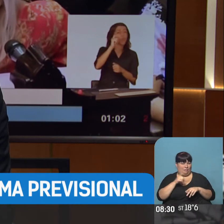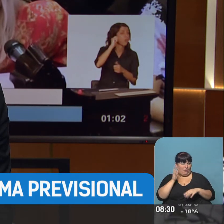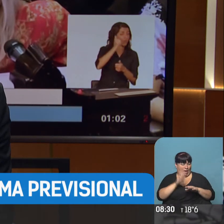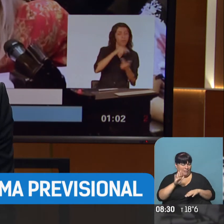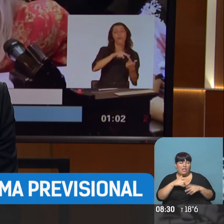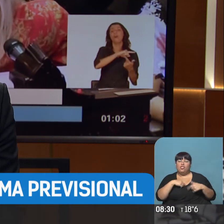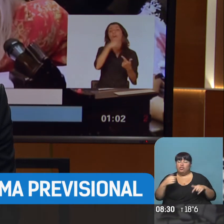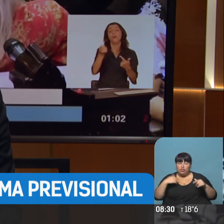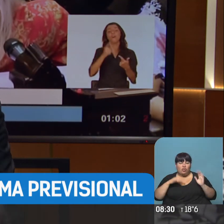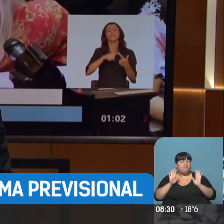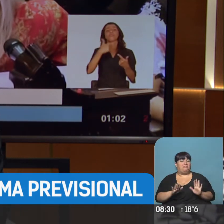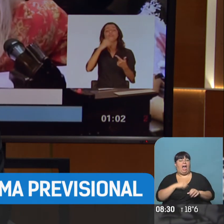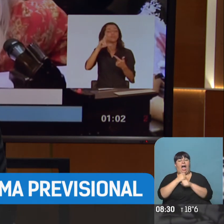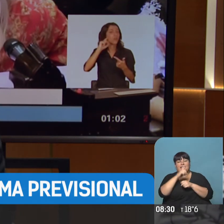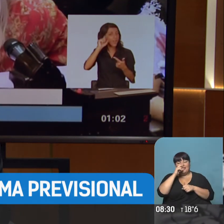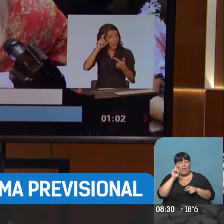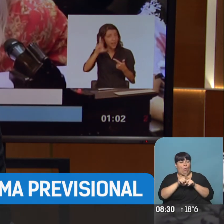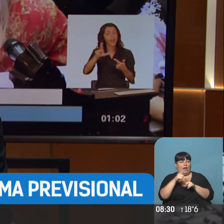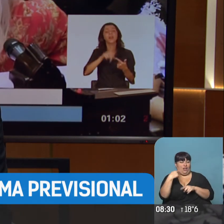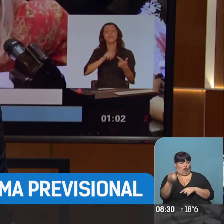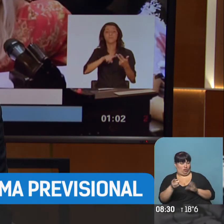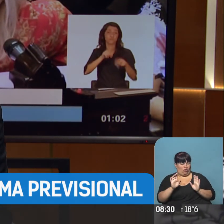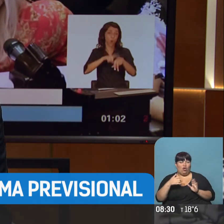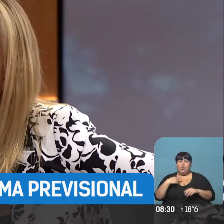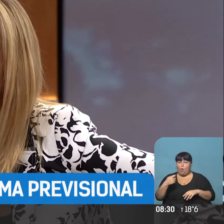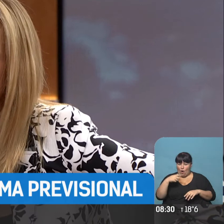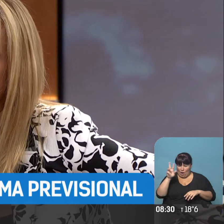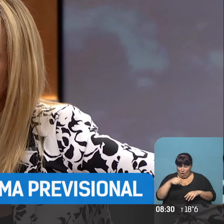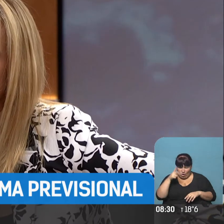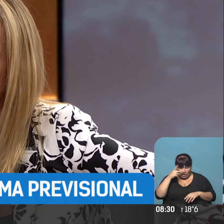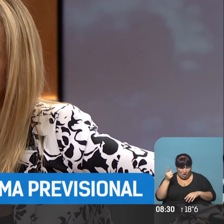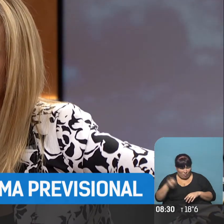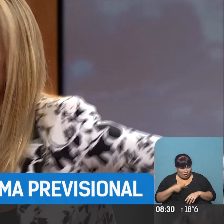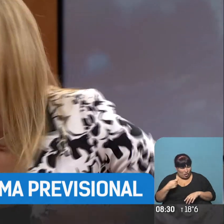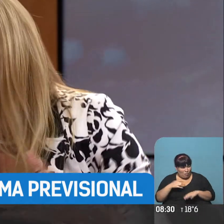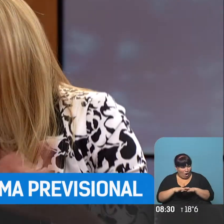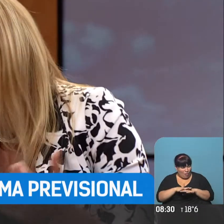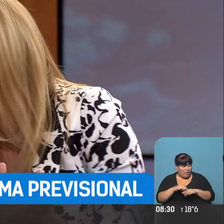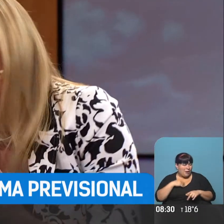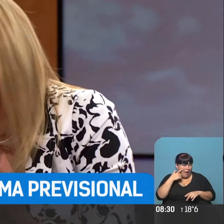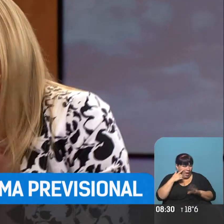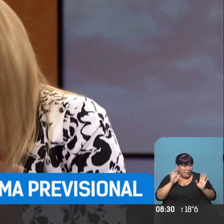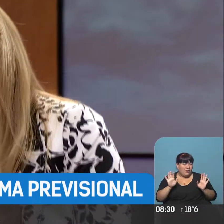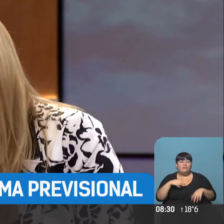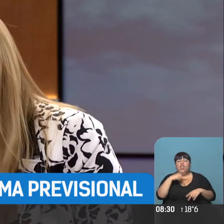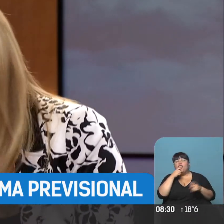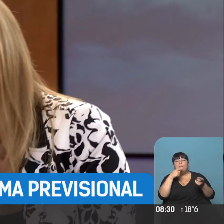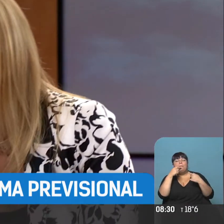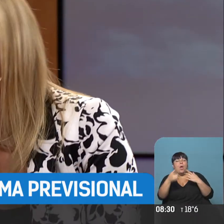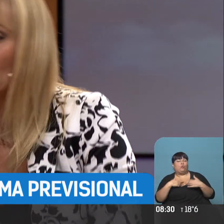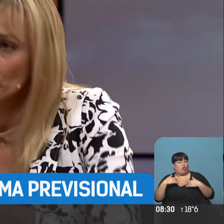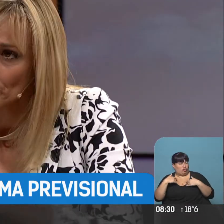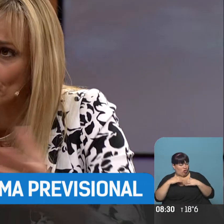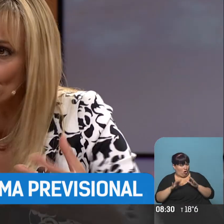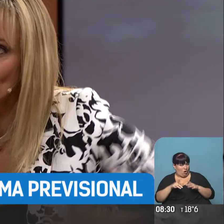decir, yo me quedo hasta los 70 como el señor de enfrente. Yo cuando me jubilo voy a cobrar el 82% móvil. Yo digo, haciendo la pregunta